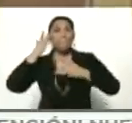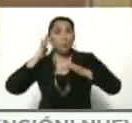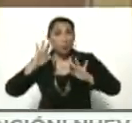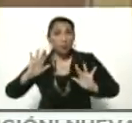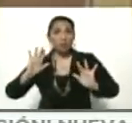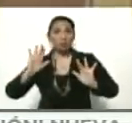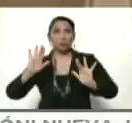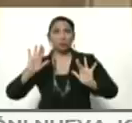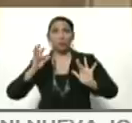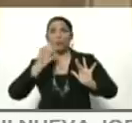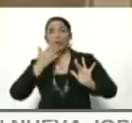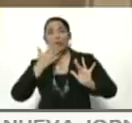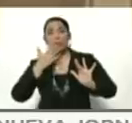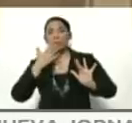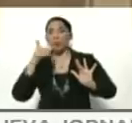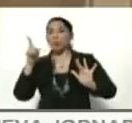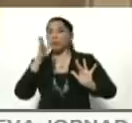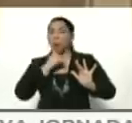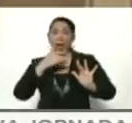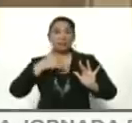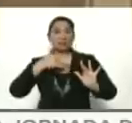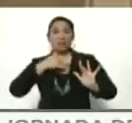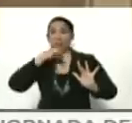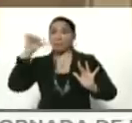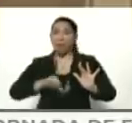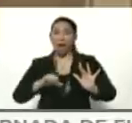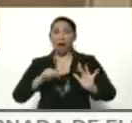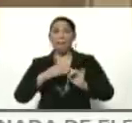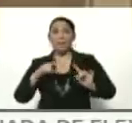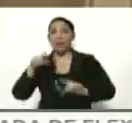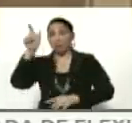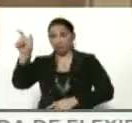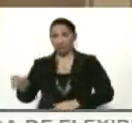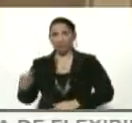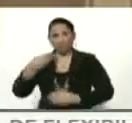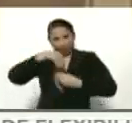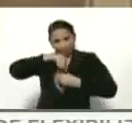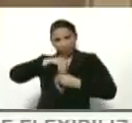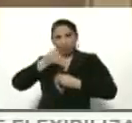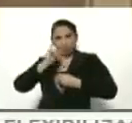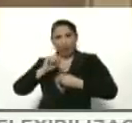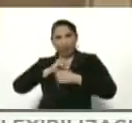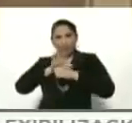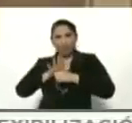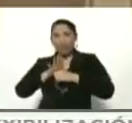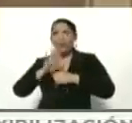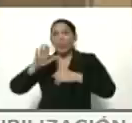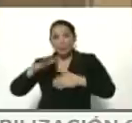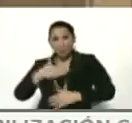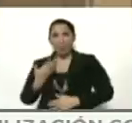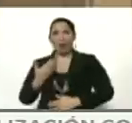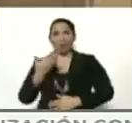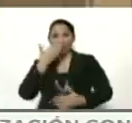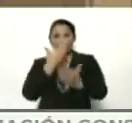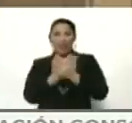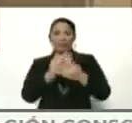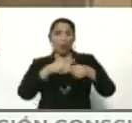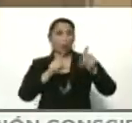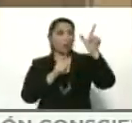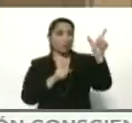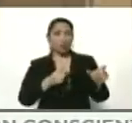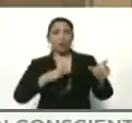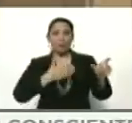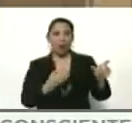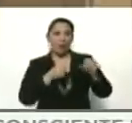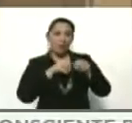ser asintomática, es altamente y potencialmente contagiante frente a otra persona.